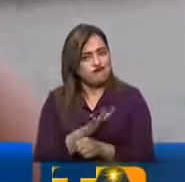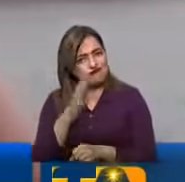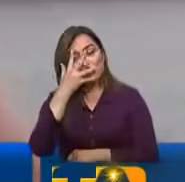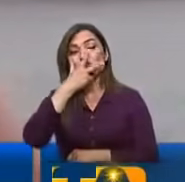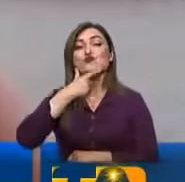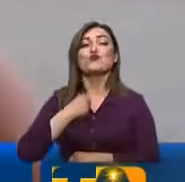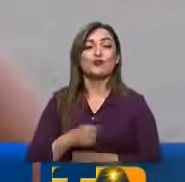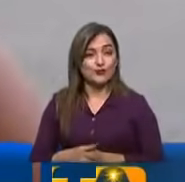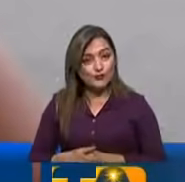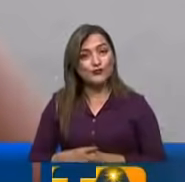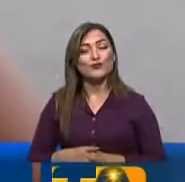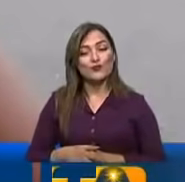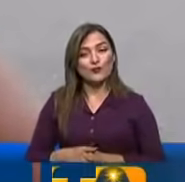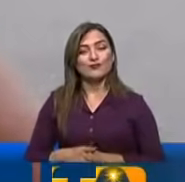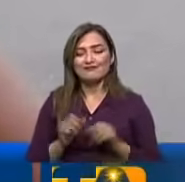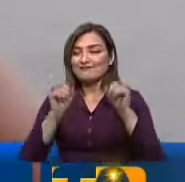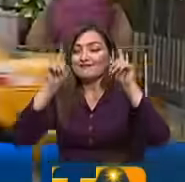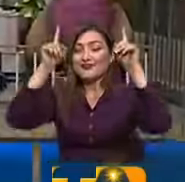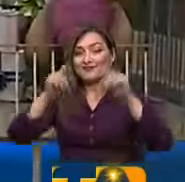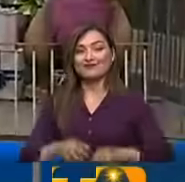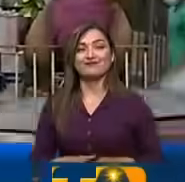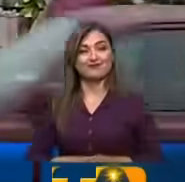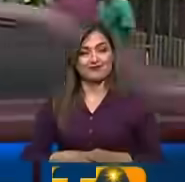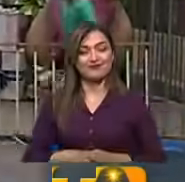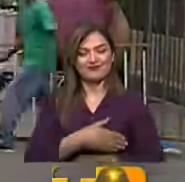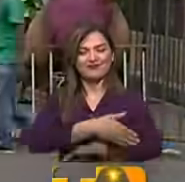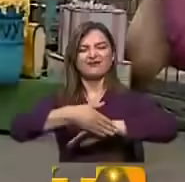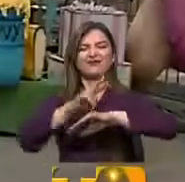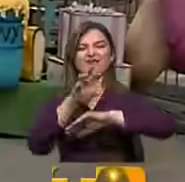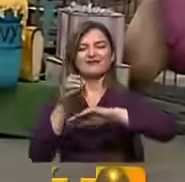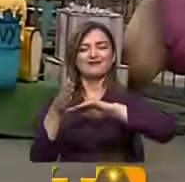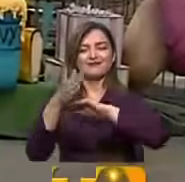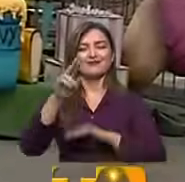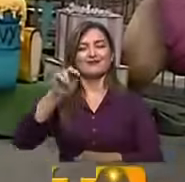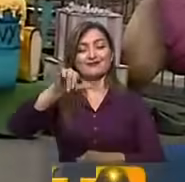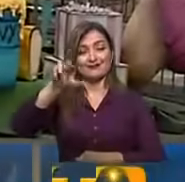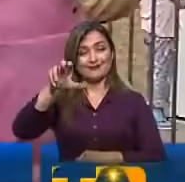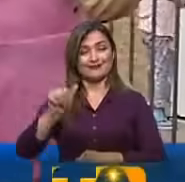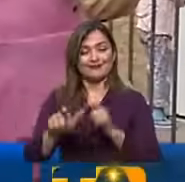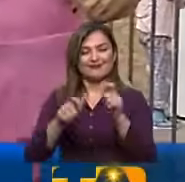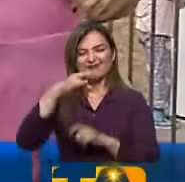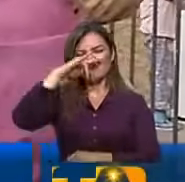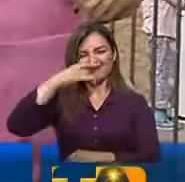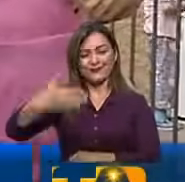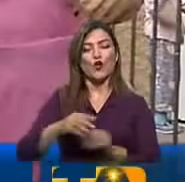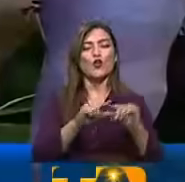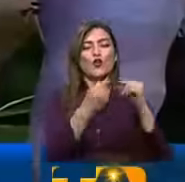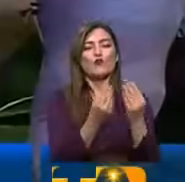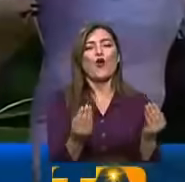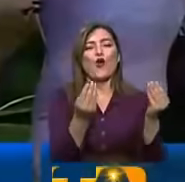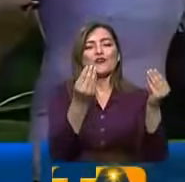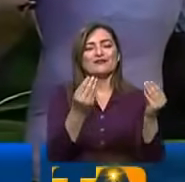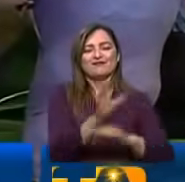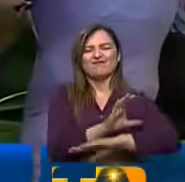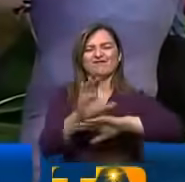Muy bonita, la verdad que me sorprenden. En la 20 Capitán Nájera, para los más pequeños del hogar, un grupo de jóvenes crearon el